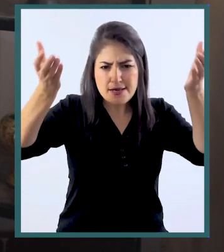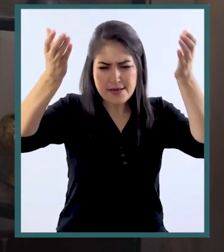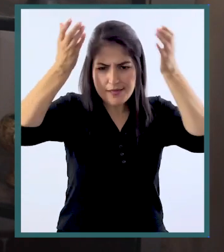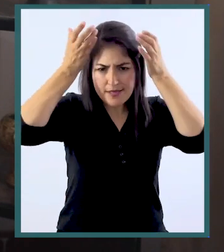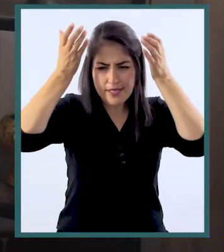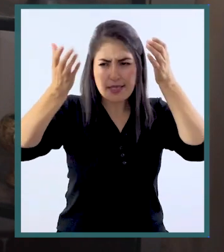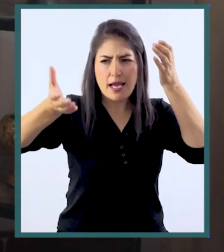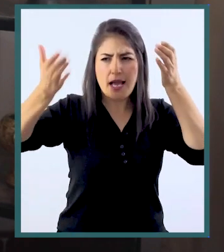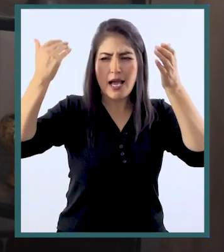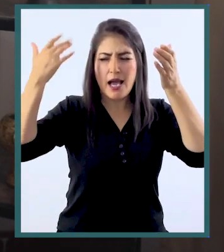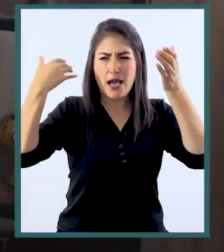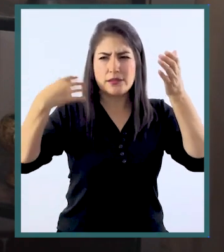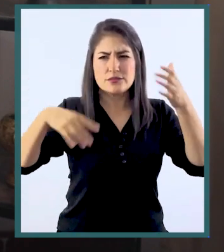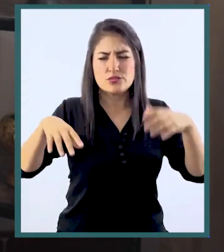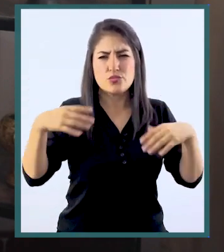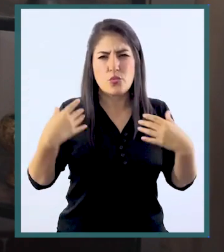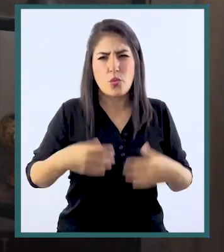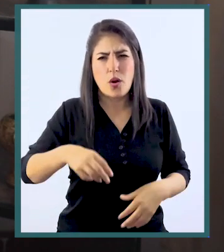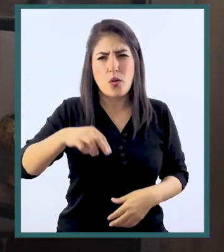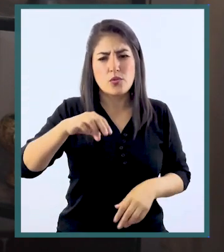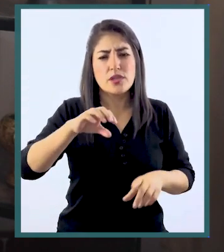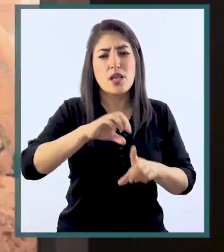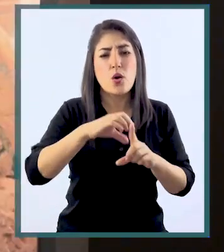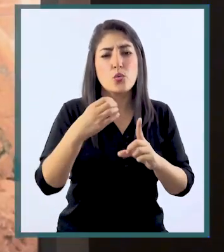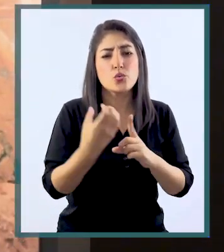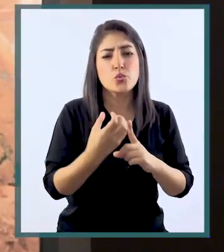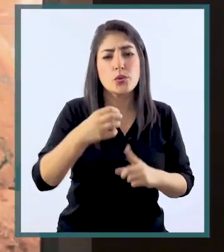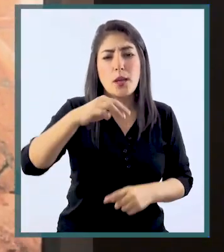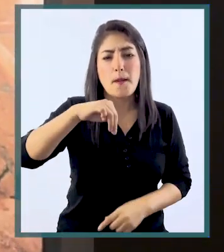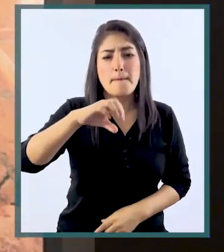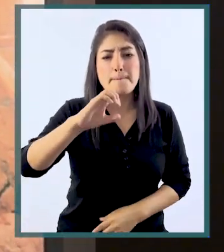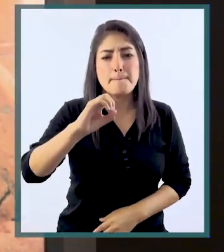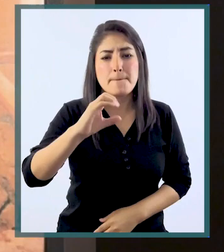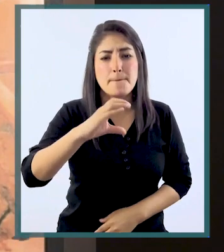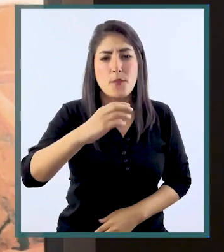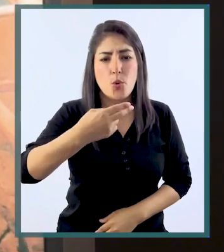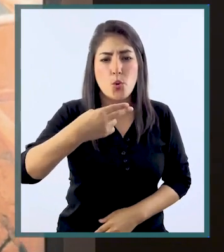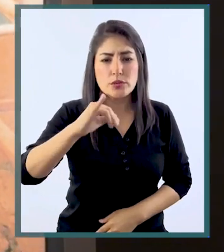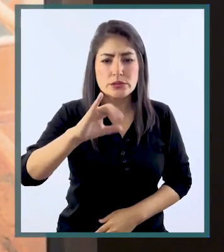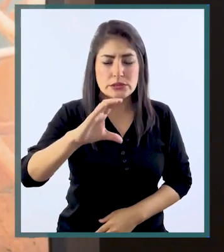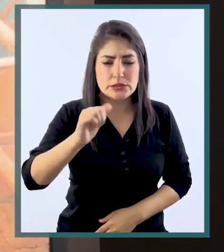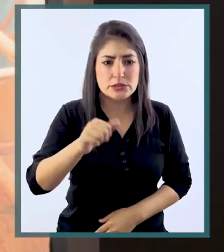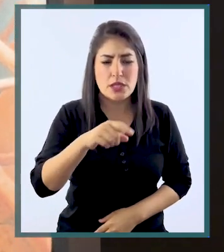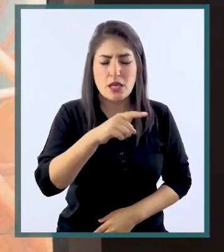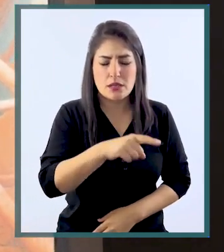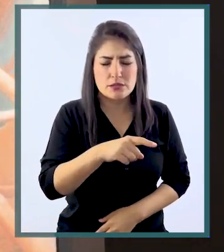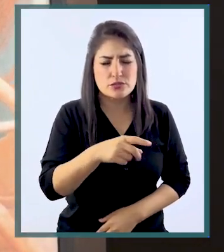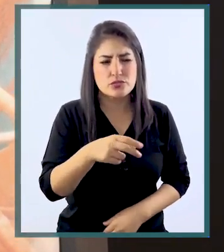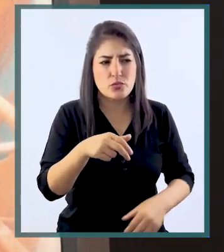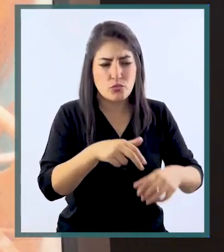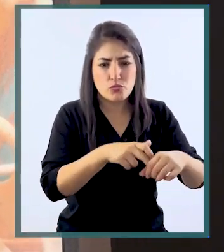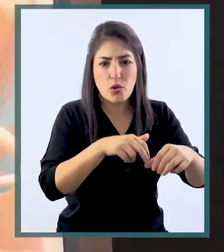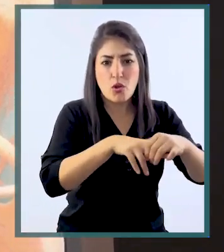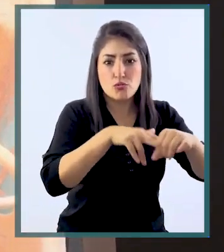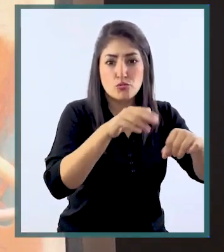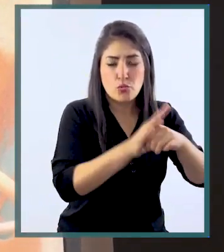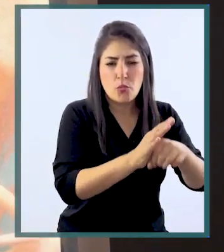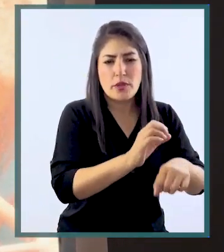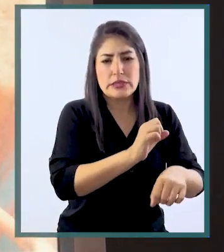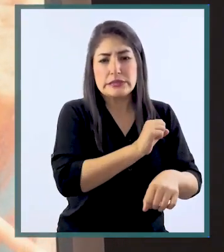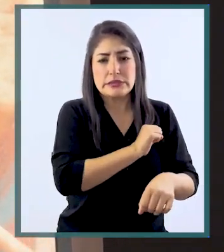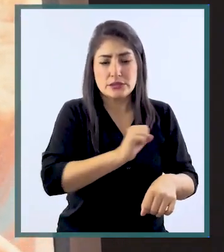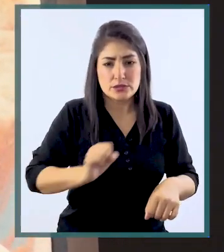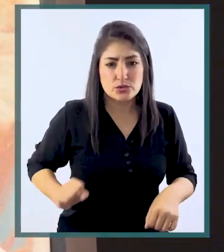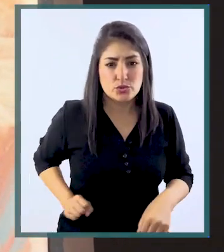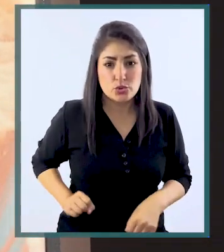de la élite mochica y que había que salvarlo. Bueno, el descubrimiento de la tumba del señor de Zipán definitivamente nos